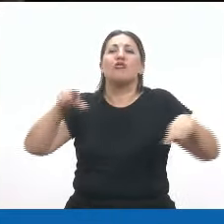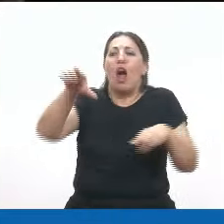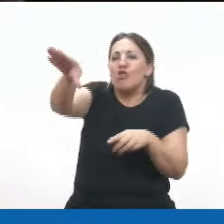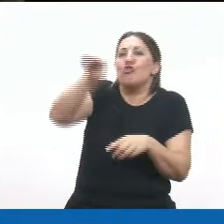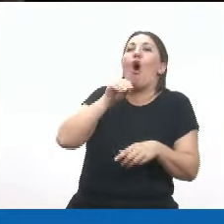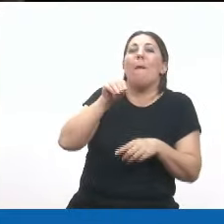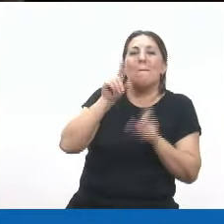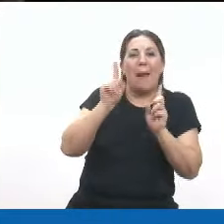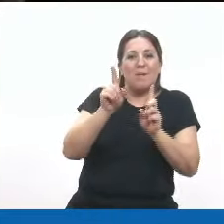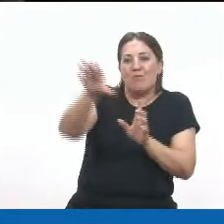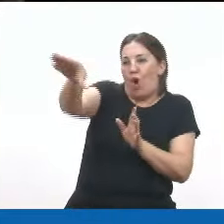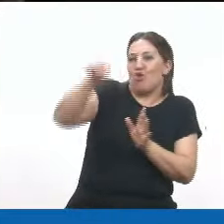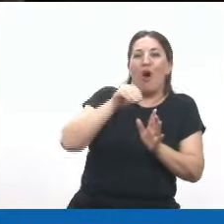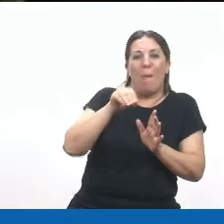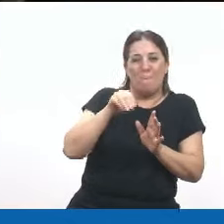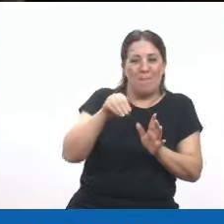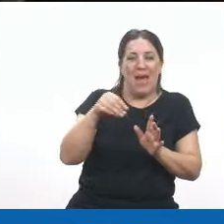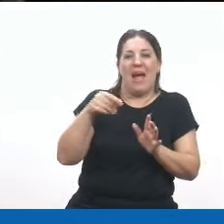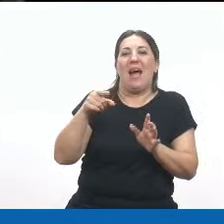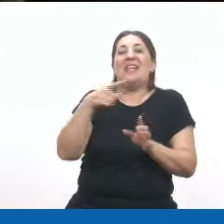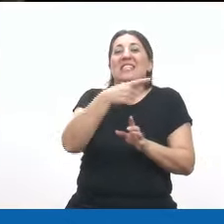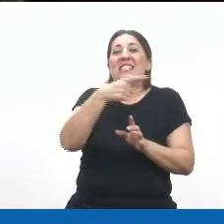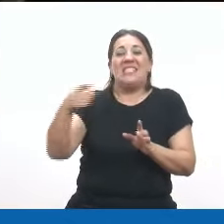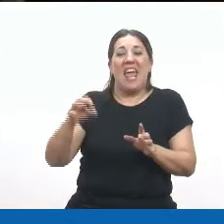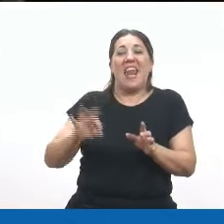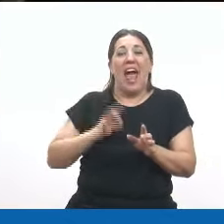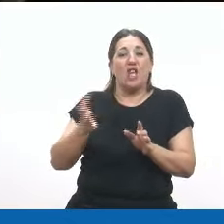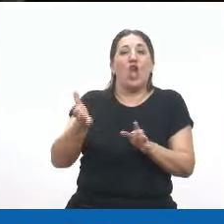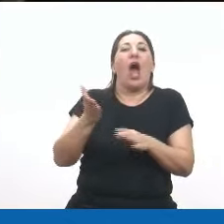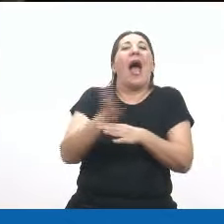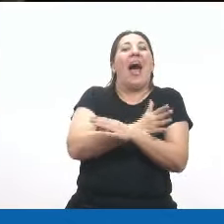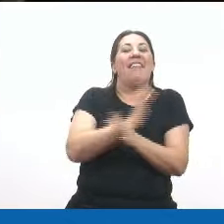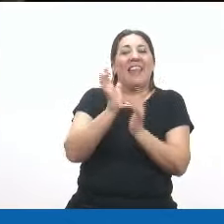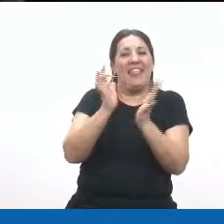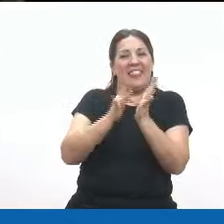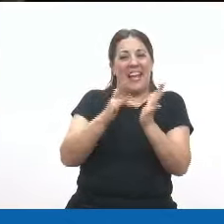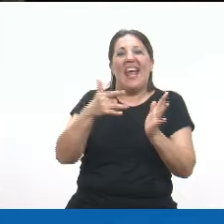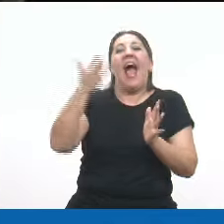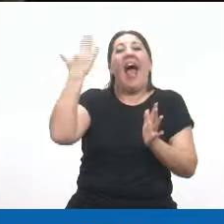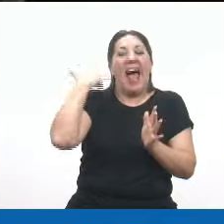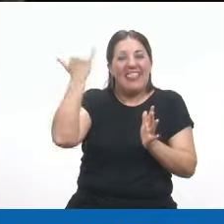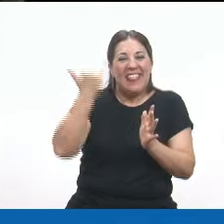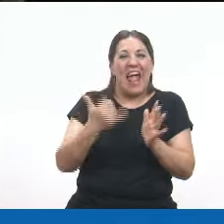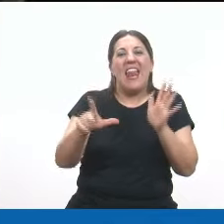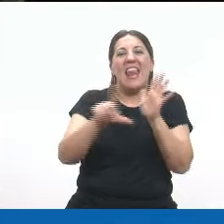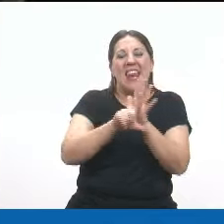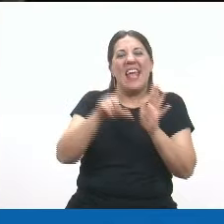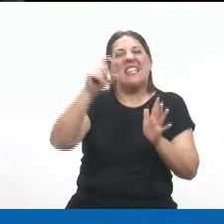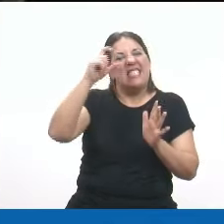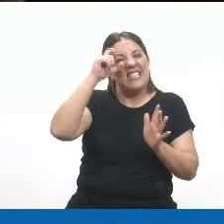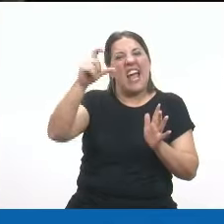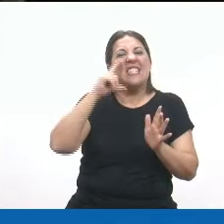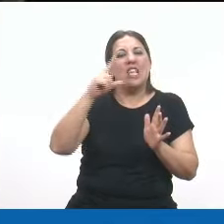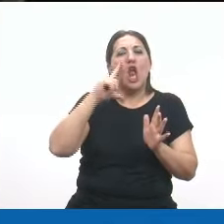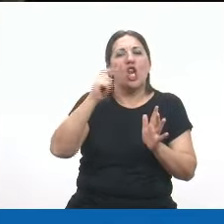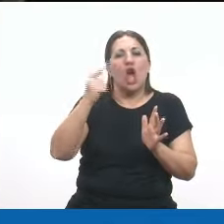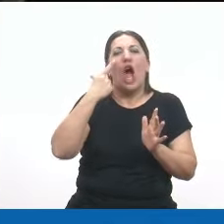ahí 100 años antes de Cristo ya existía una ley que se llamaba Cecilio idio en donde